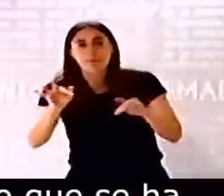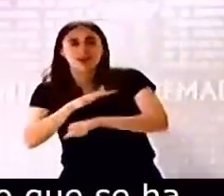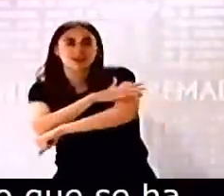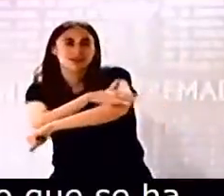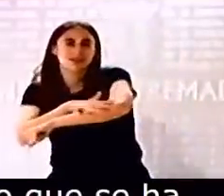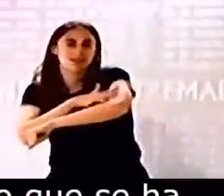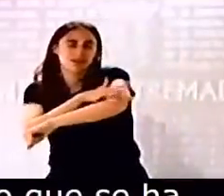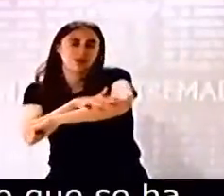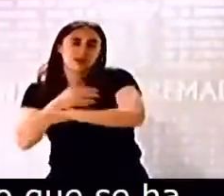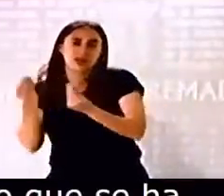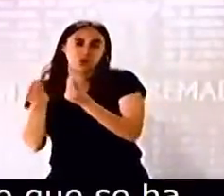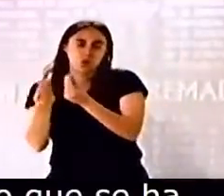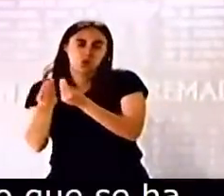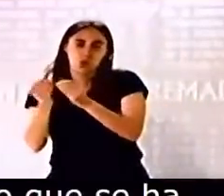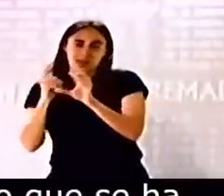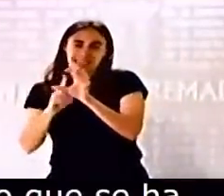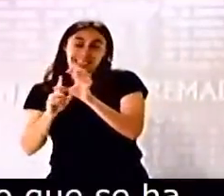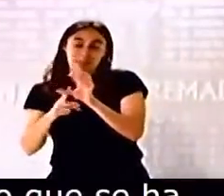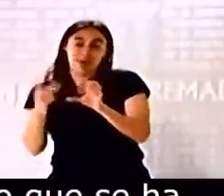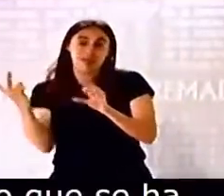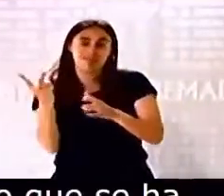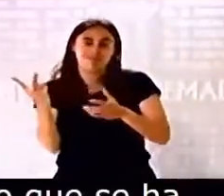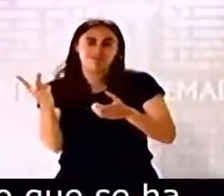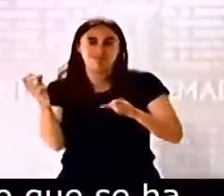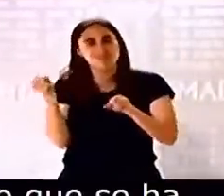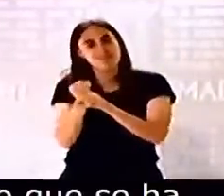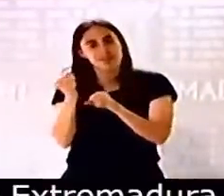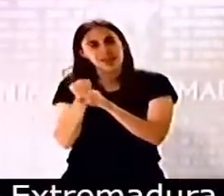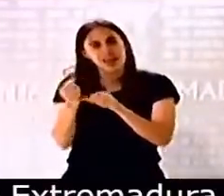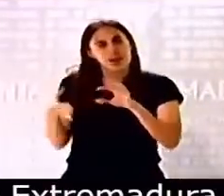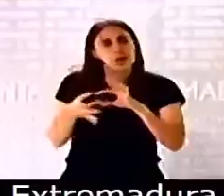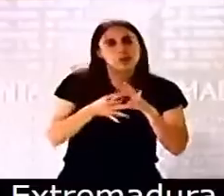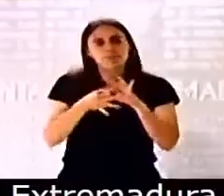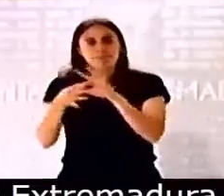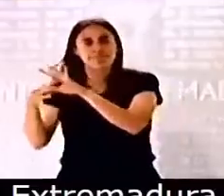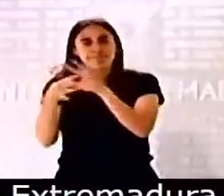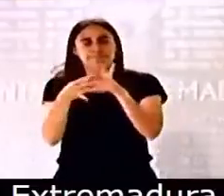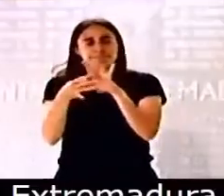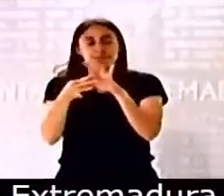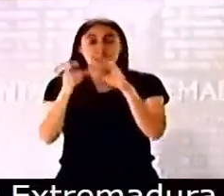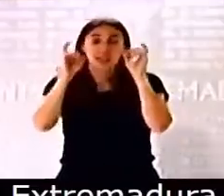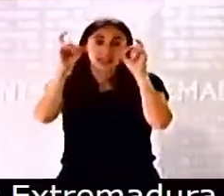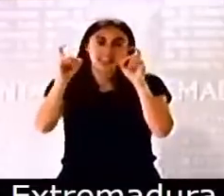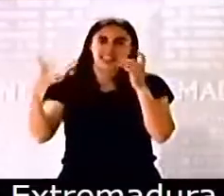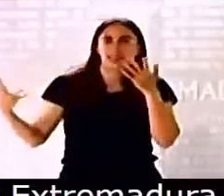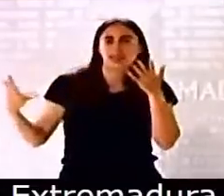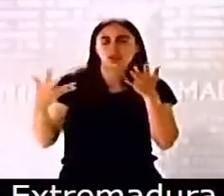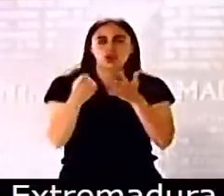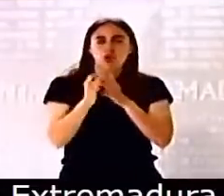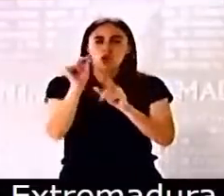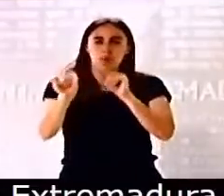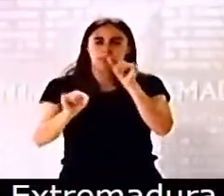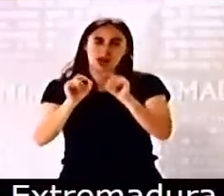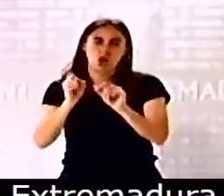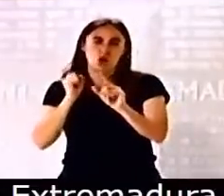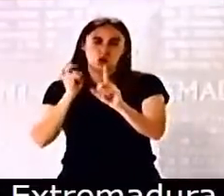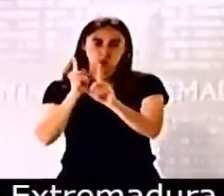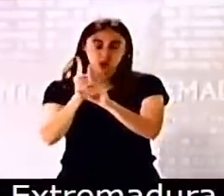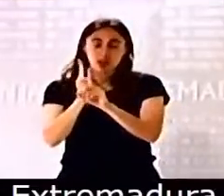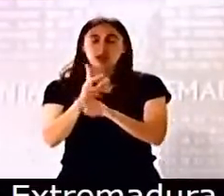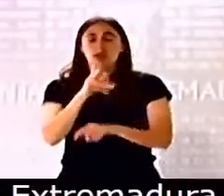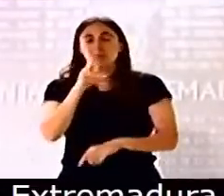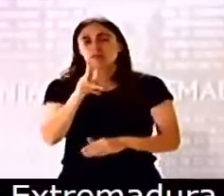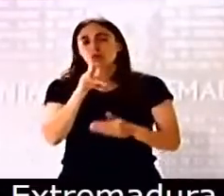Junta de Extremadura, en ese trabajo en el que nos hemos unido para intentar entre todos combatir el virus. Por eso daba las